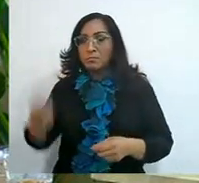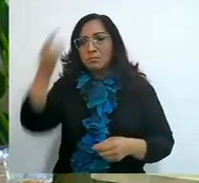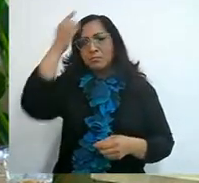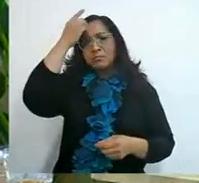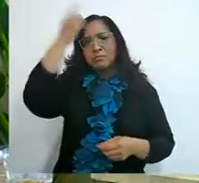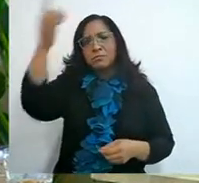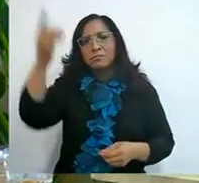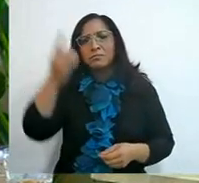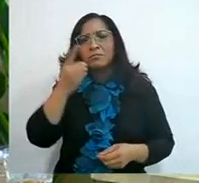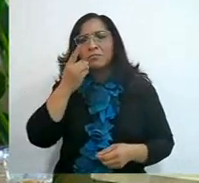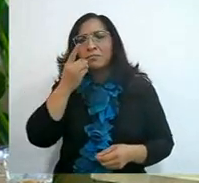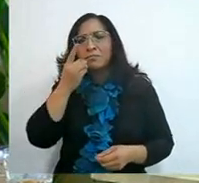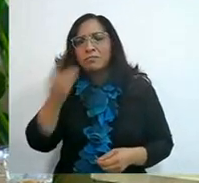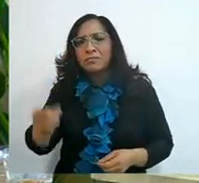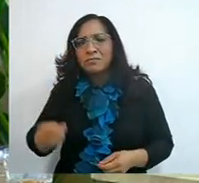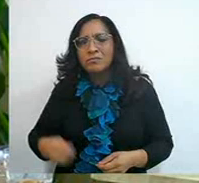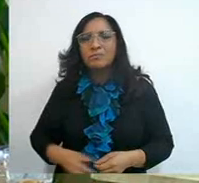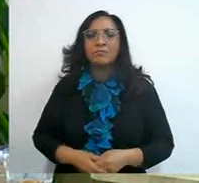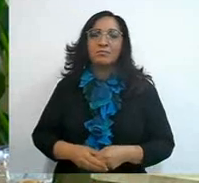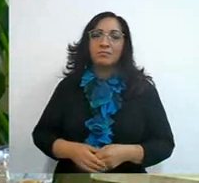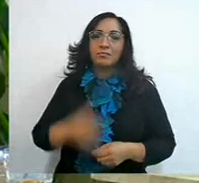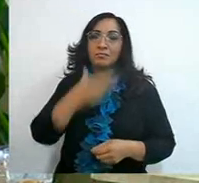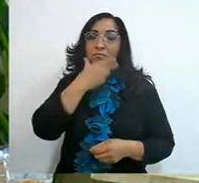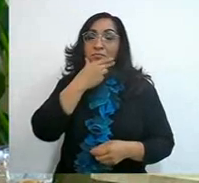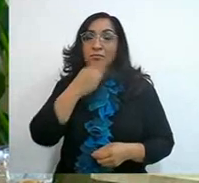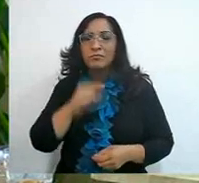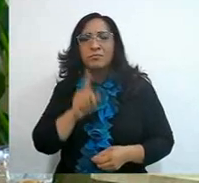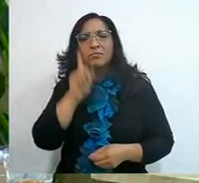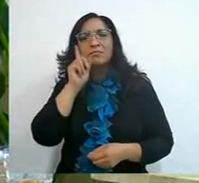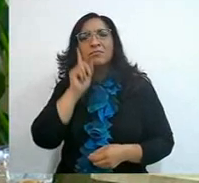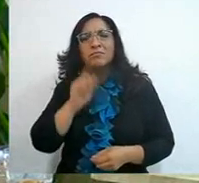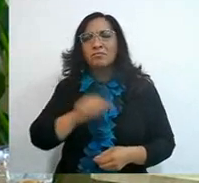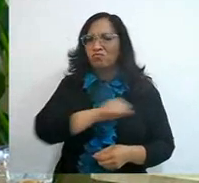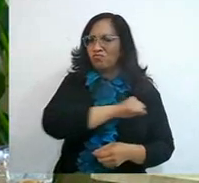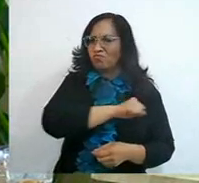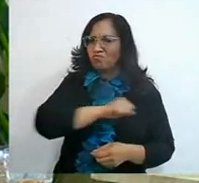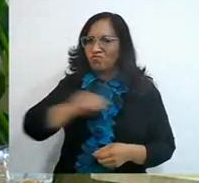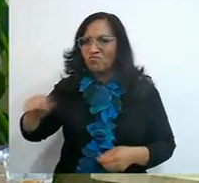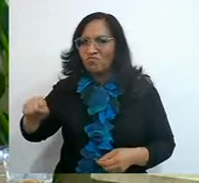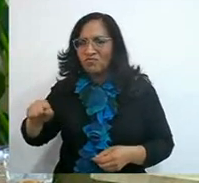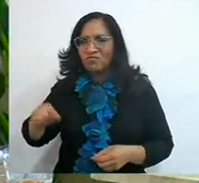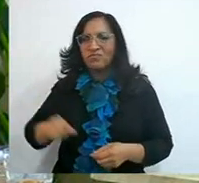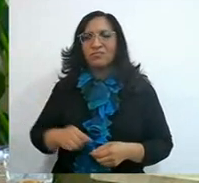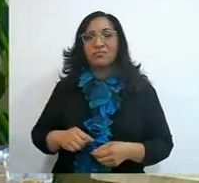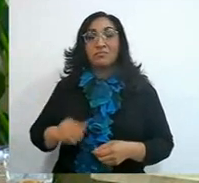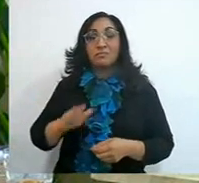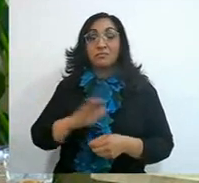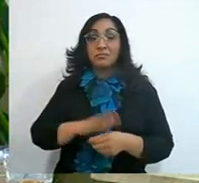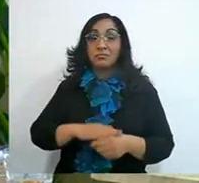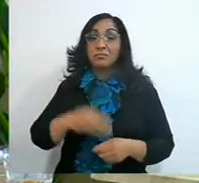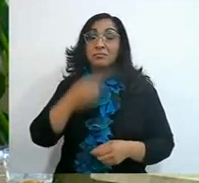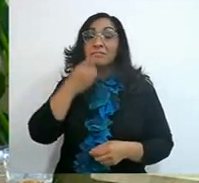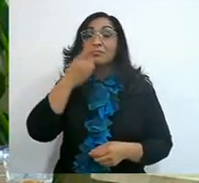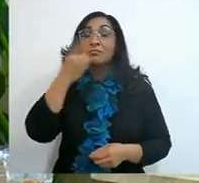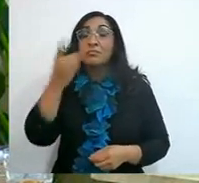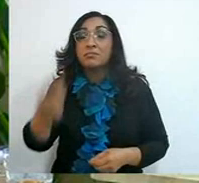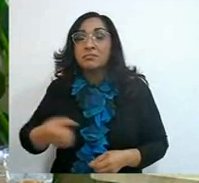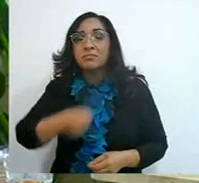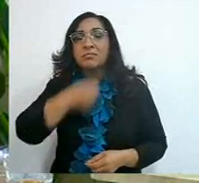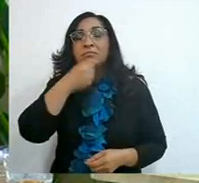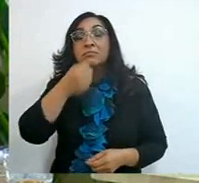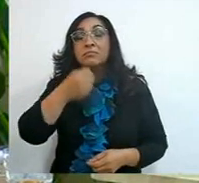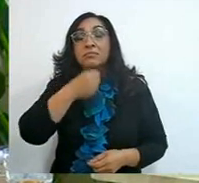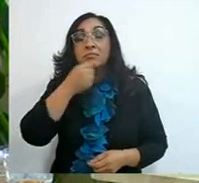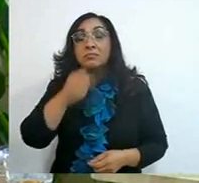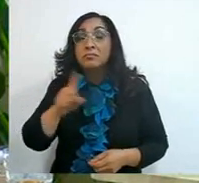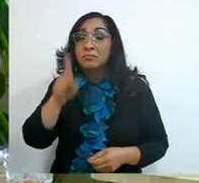dice perverso o perversa, por esparcir un rumor que